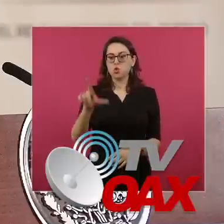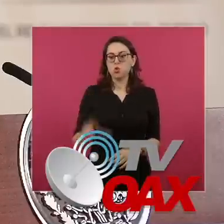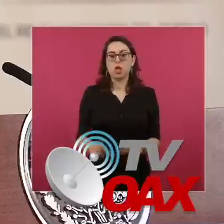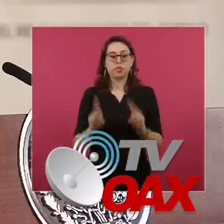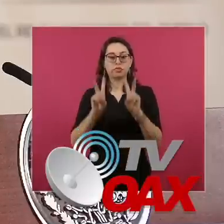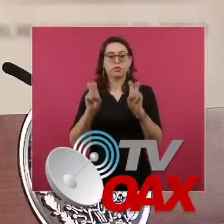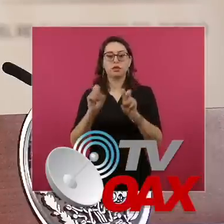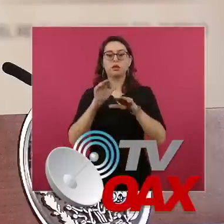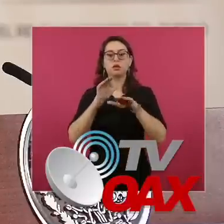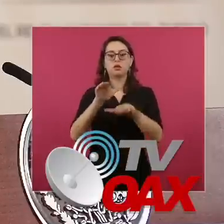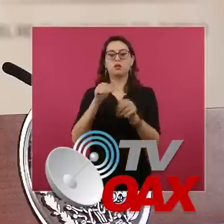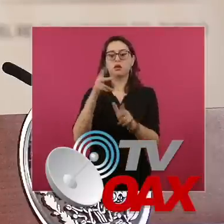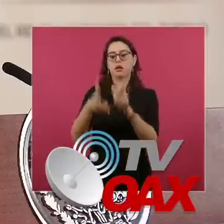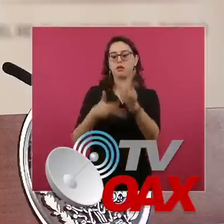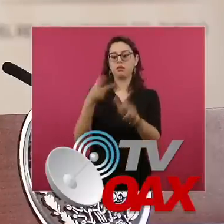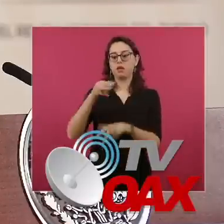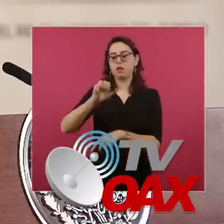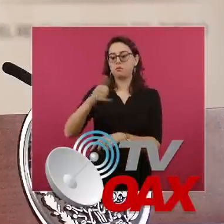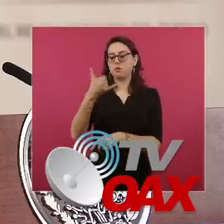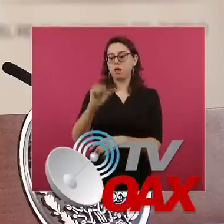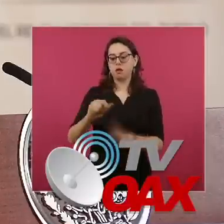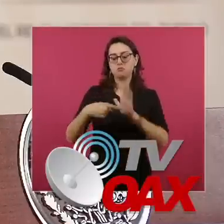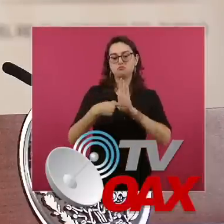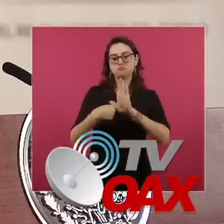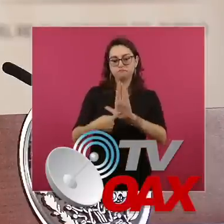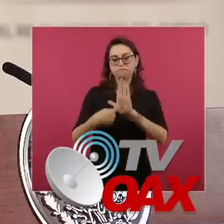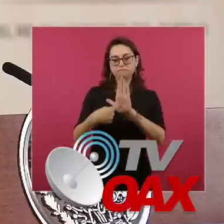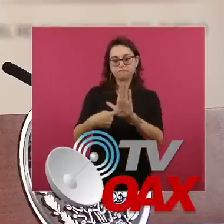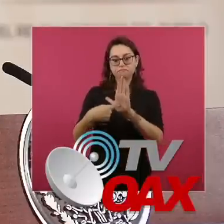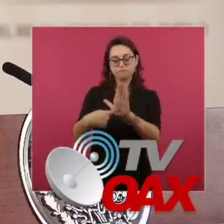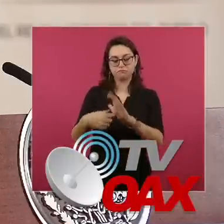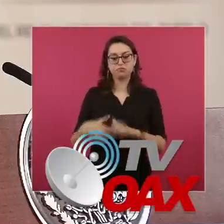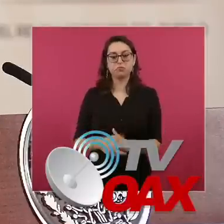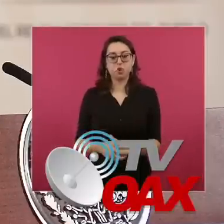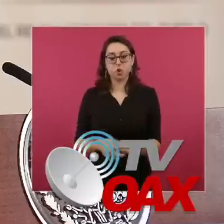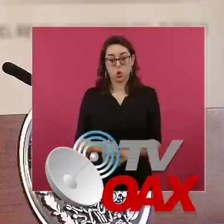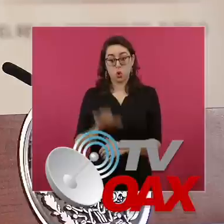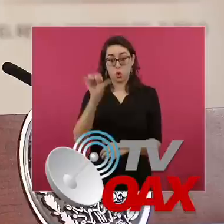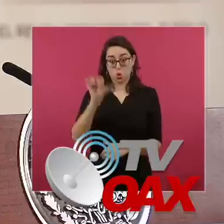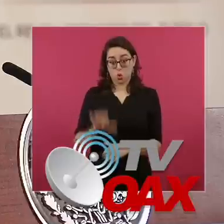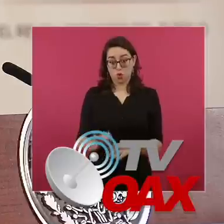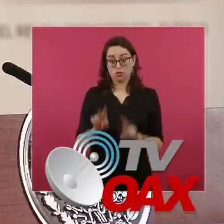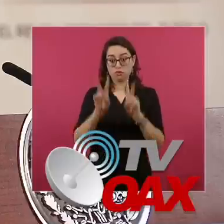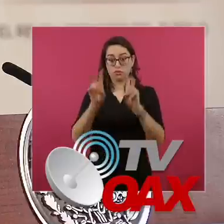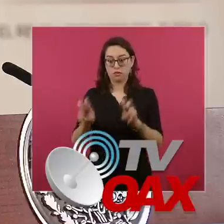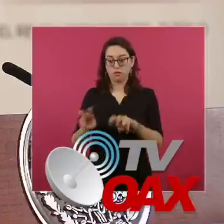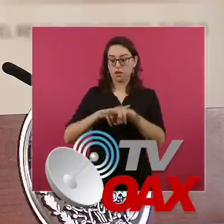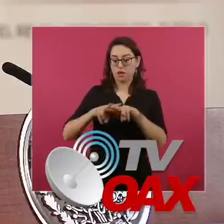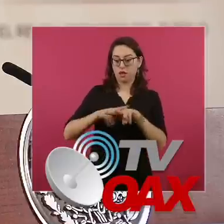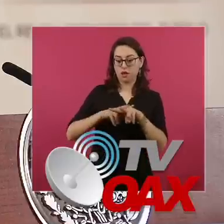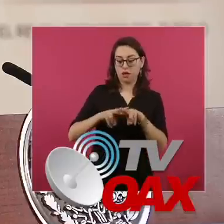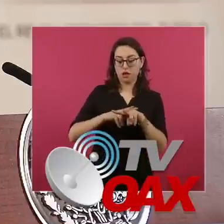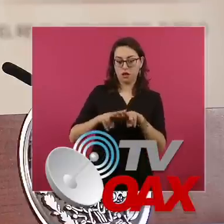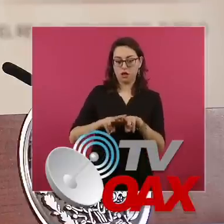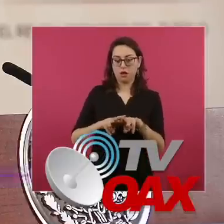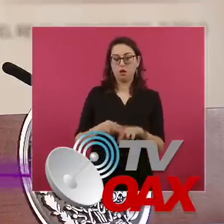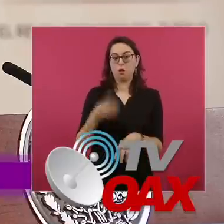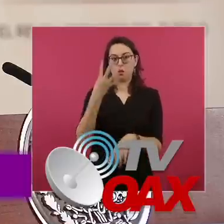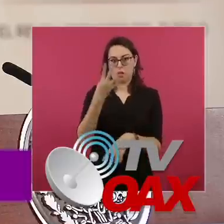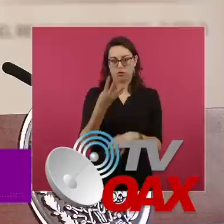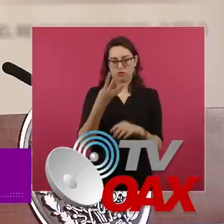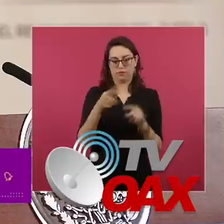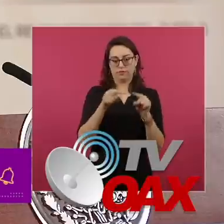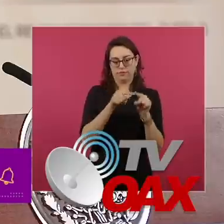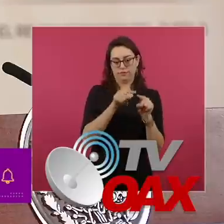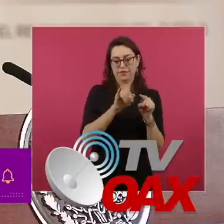esta ocasión, la obra que vamos a presentarse es en el tramo 4, que va de Izamal a Cancún.